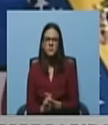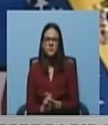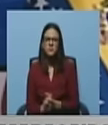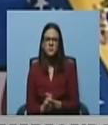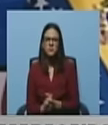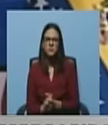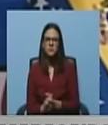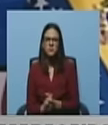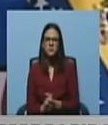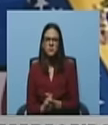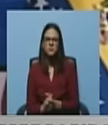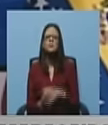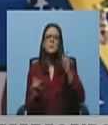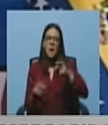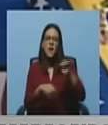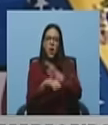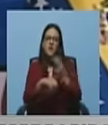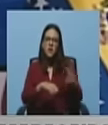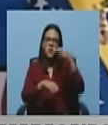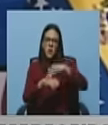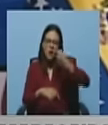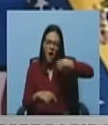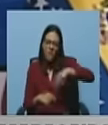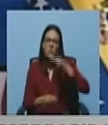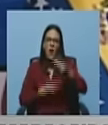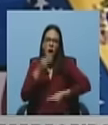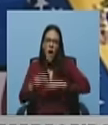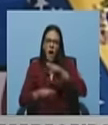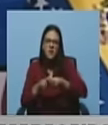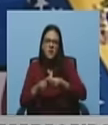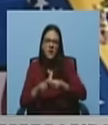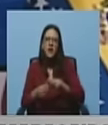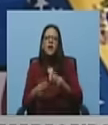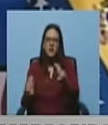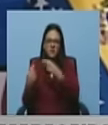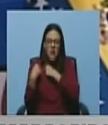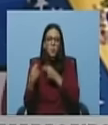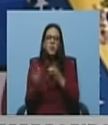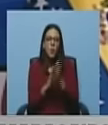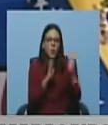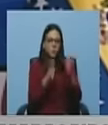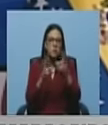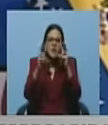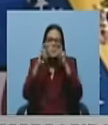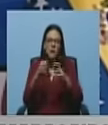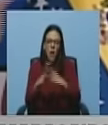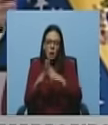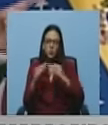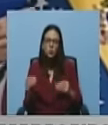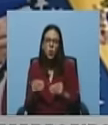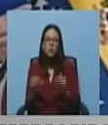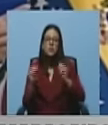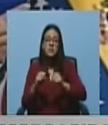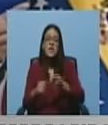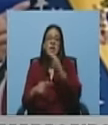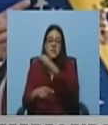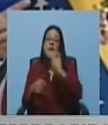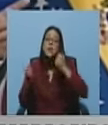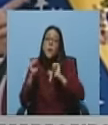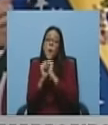y el gobierno nacional ha hecho lo que le corresponde. Si esto